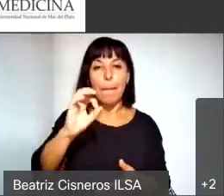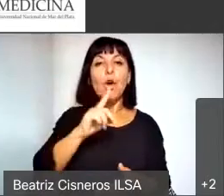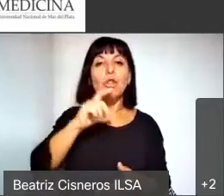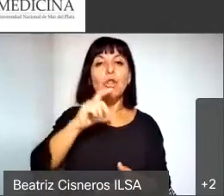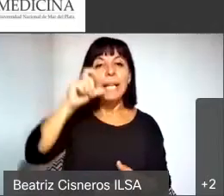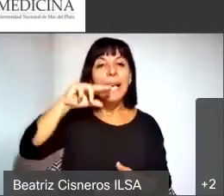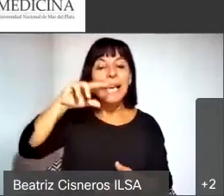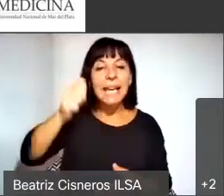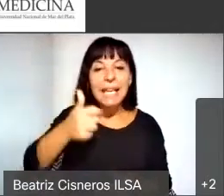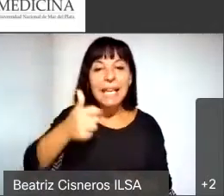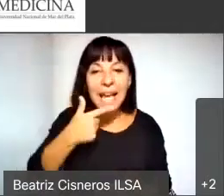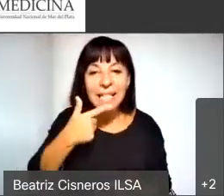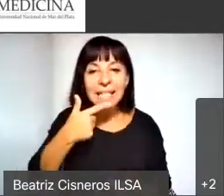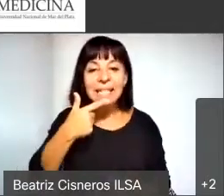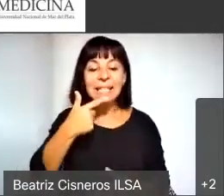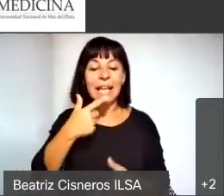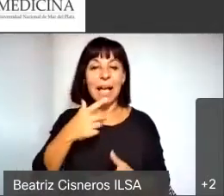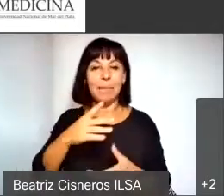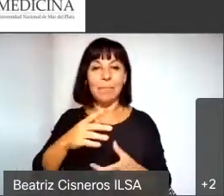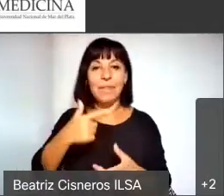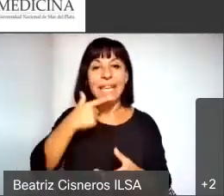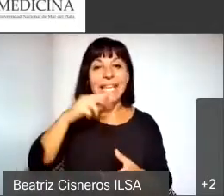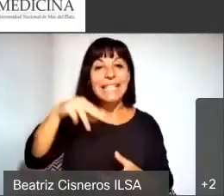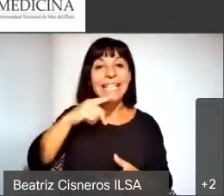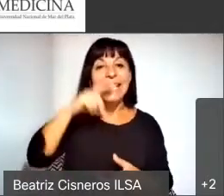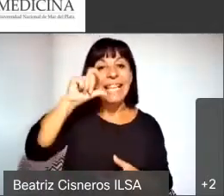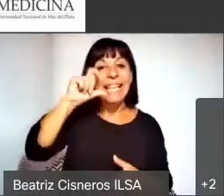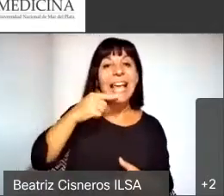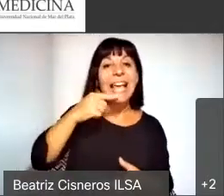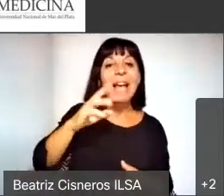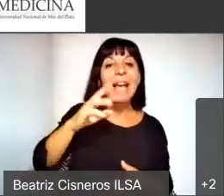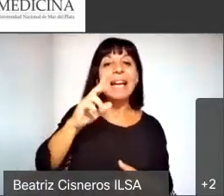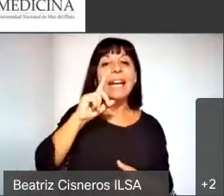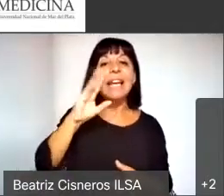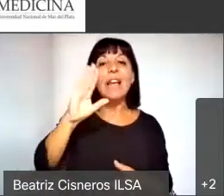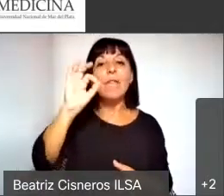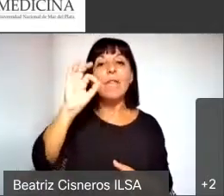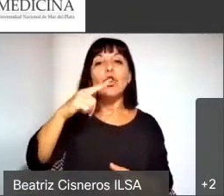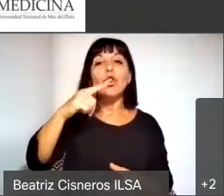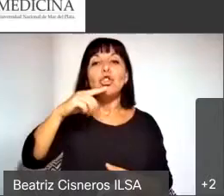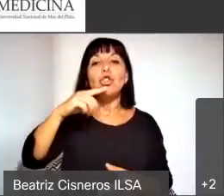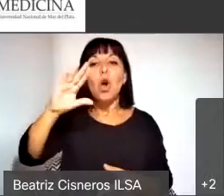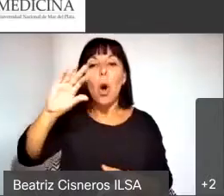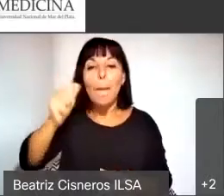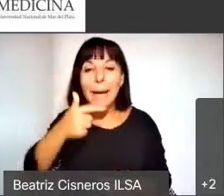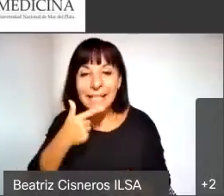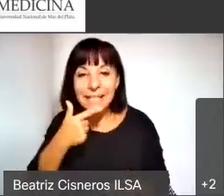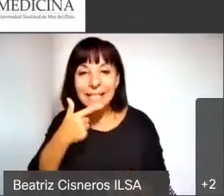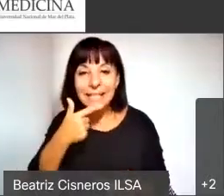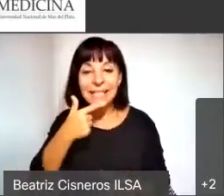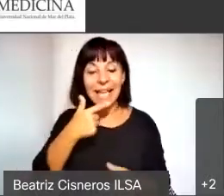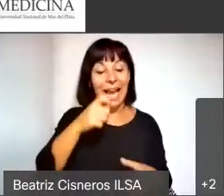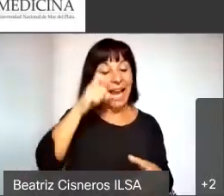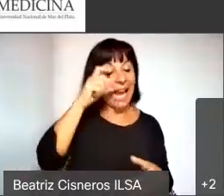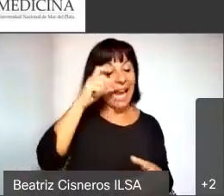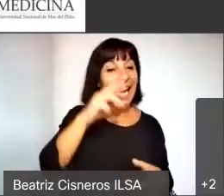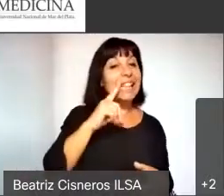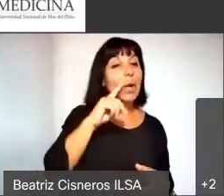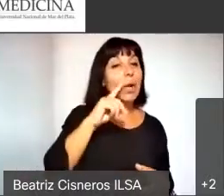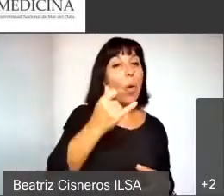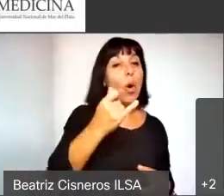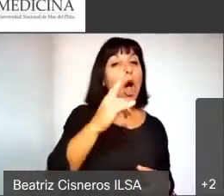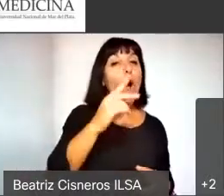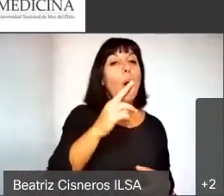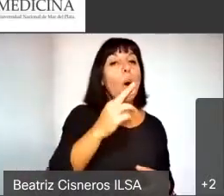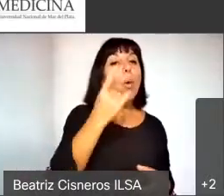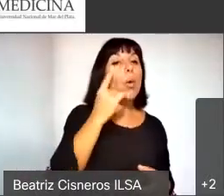sintetizadas por los ribosomas adheridos en el retículo endoplásmico rugoso y que ingresaron por un poro dentro de